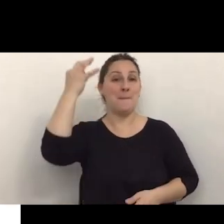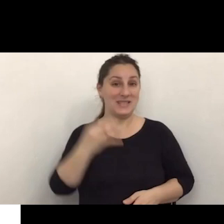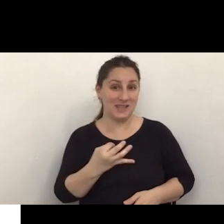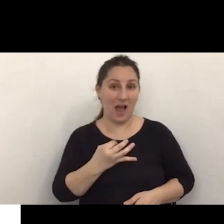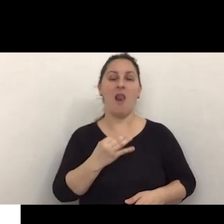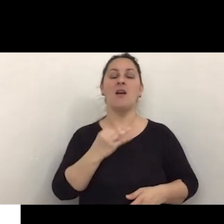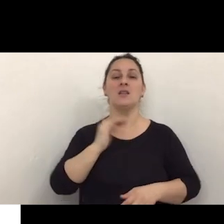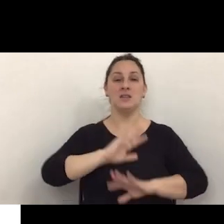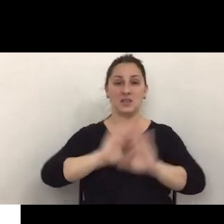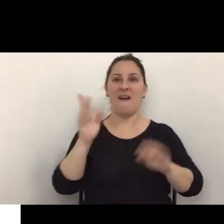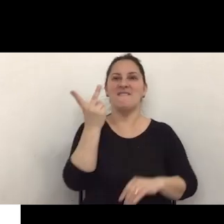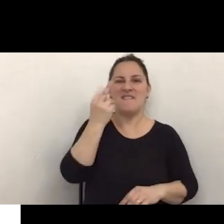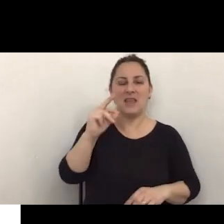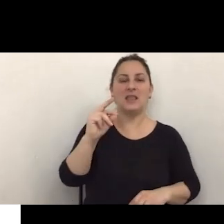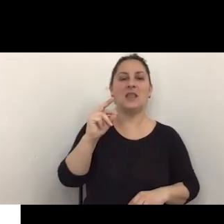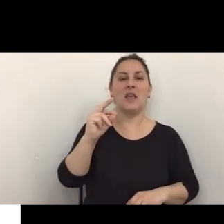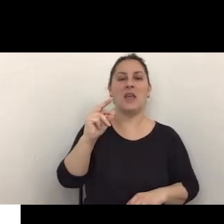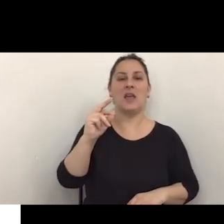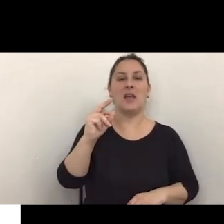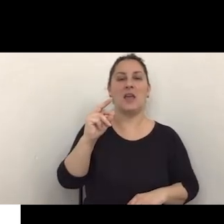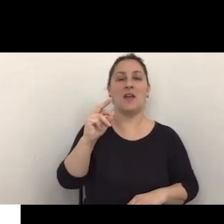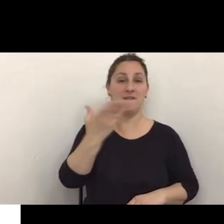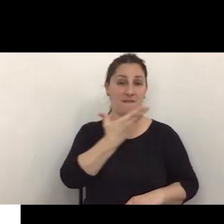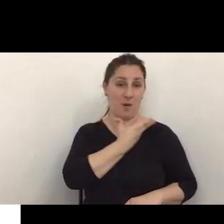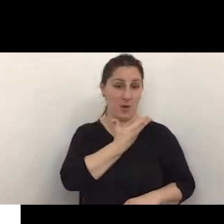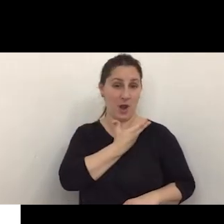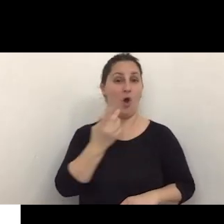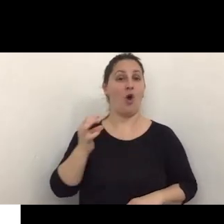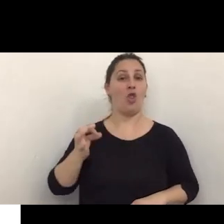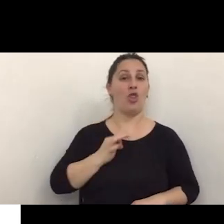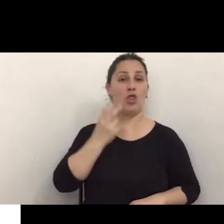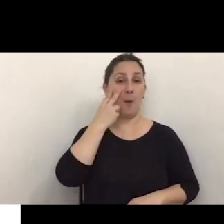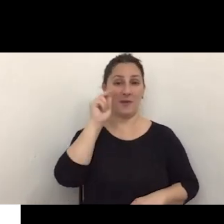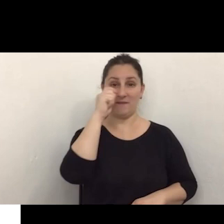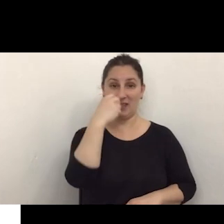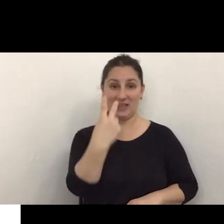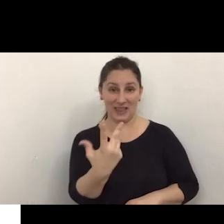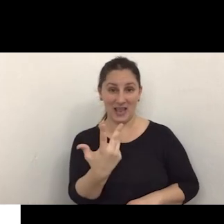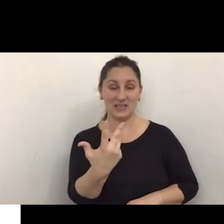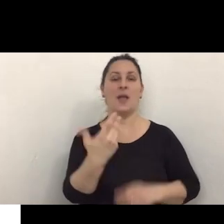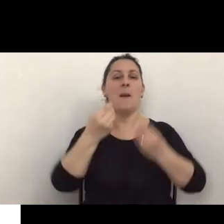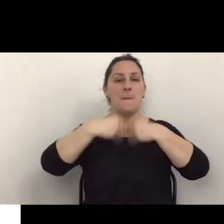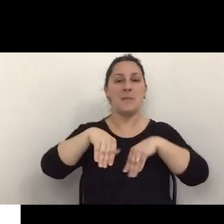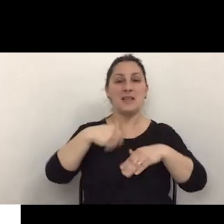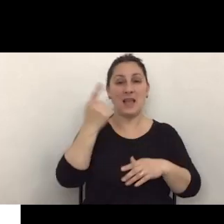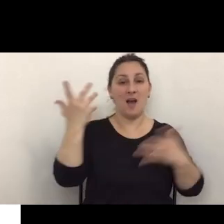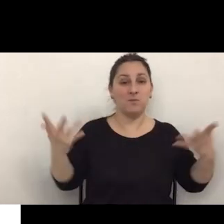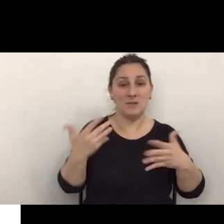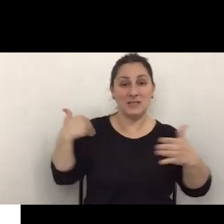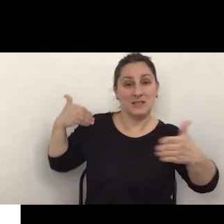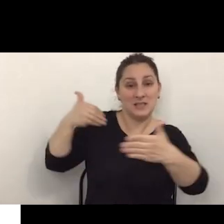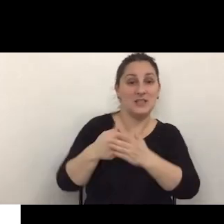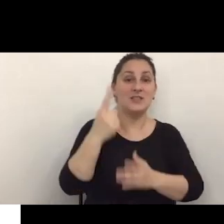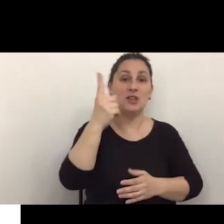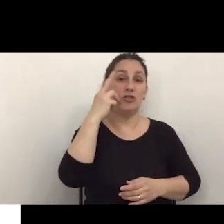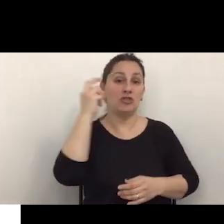ingreso del 20 de, en este caso febrero del año 2023, cuando han transcurrido 180 días, podrá